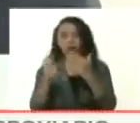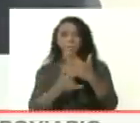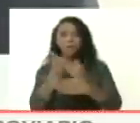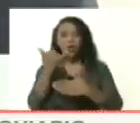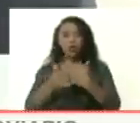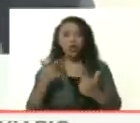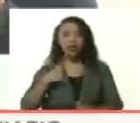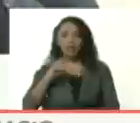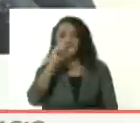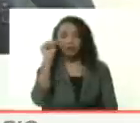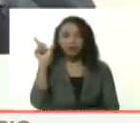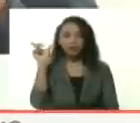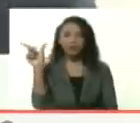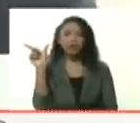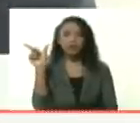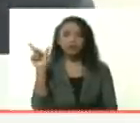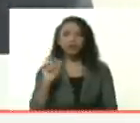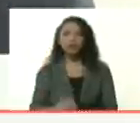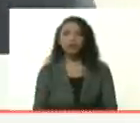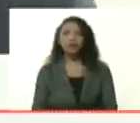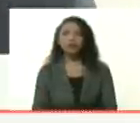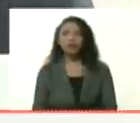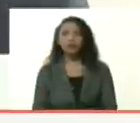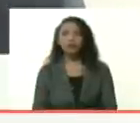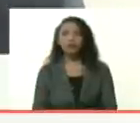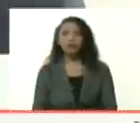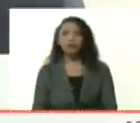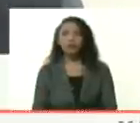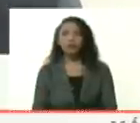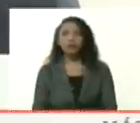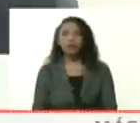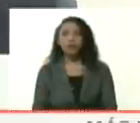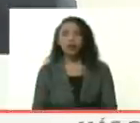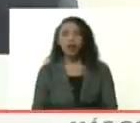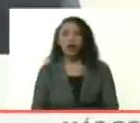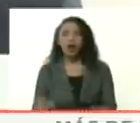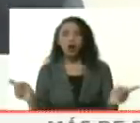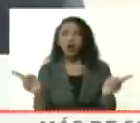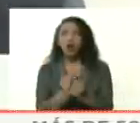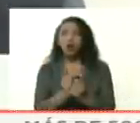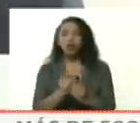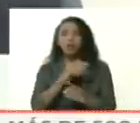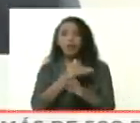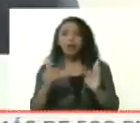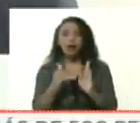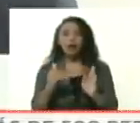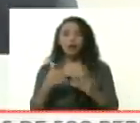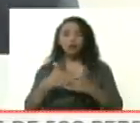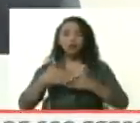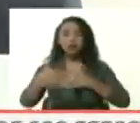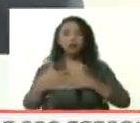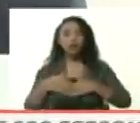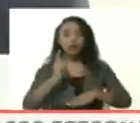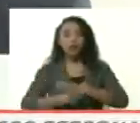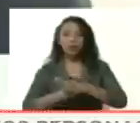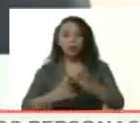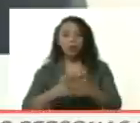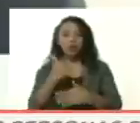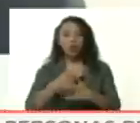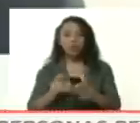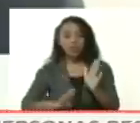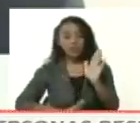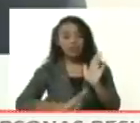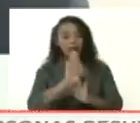tiene el Partido Socialista Unido de Venezuela a corto, mediano y largo plazo para impulsar el desarrollo